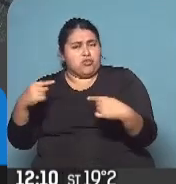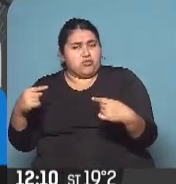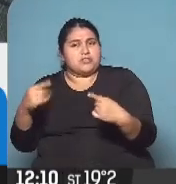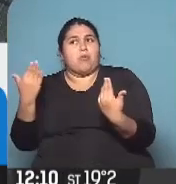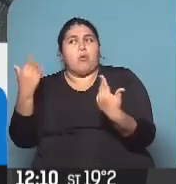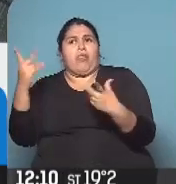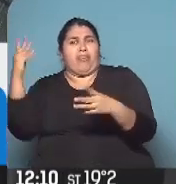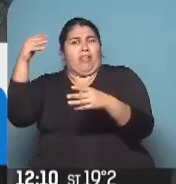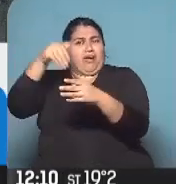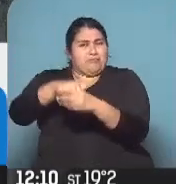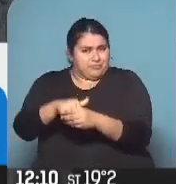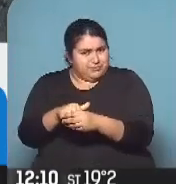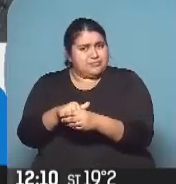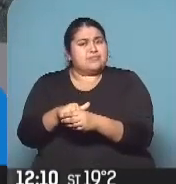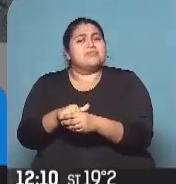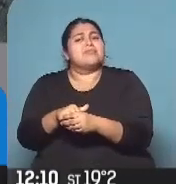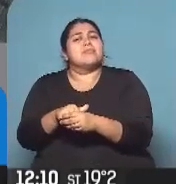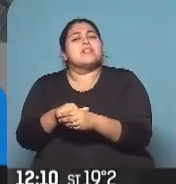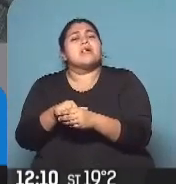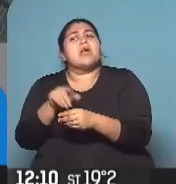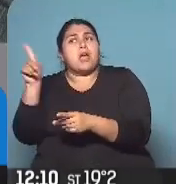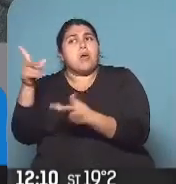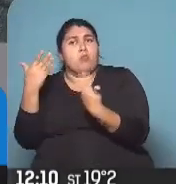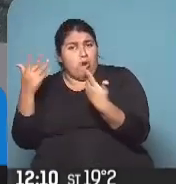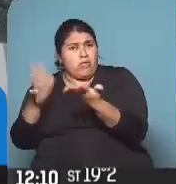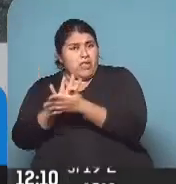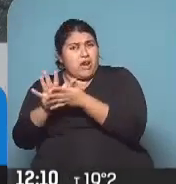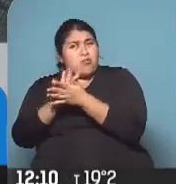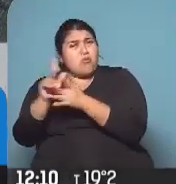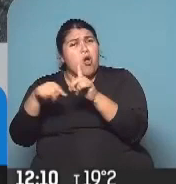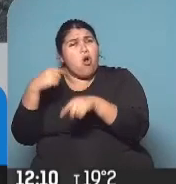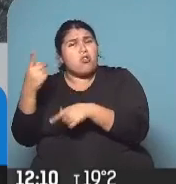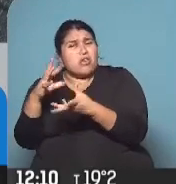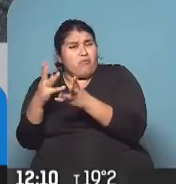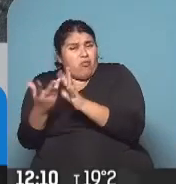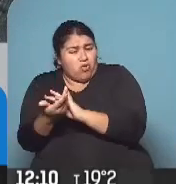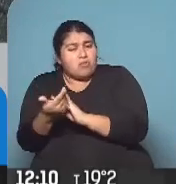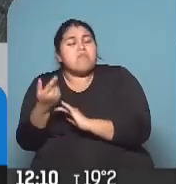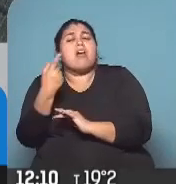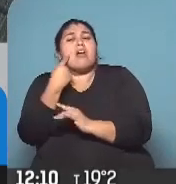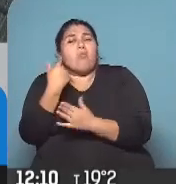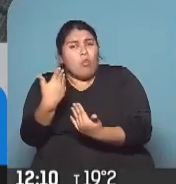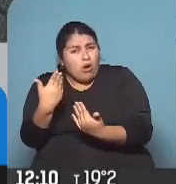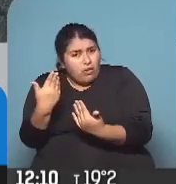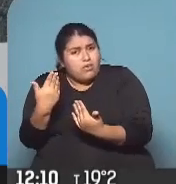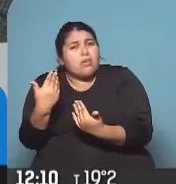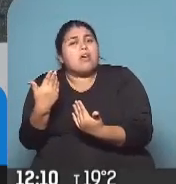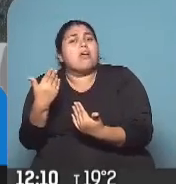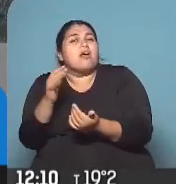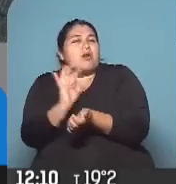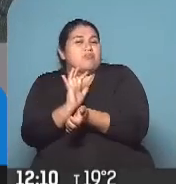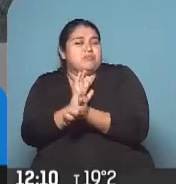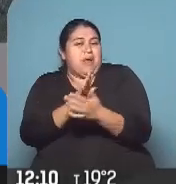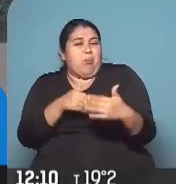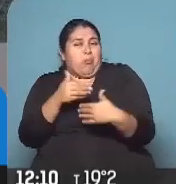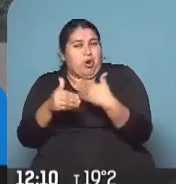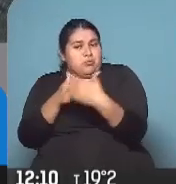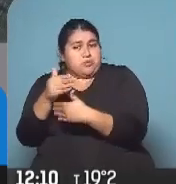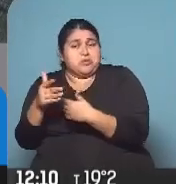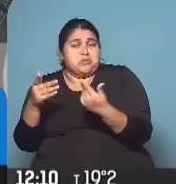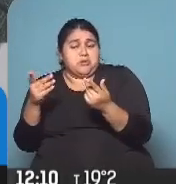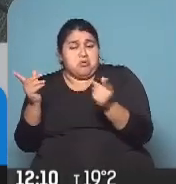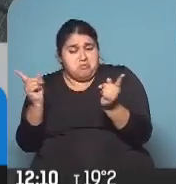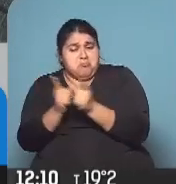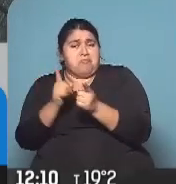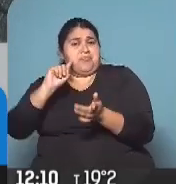interferir. Que puede resolverlo favorablemente en cualquier momento del transcurso de este proceso, anulándolo.